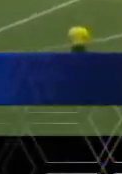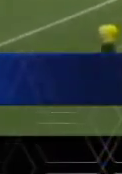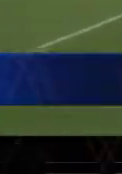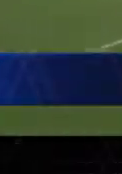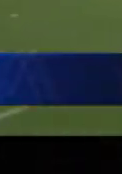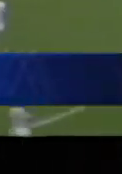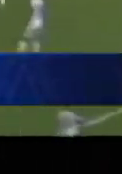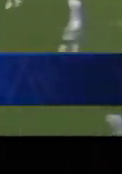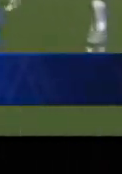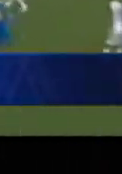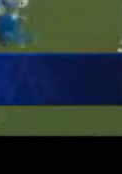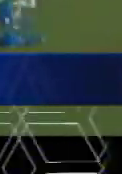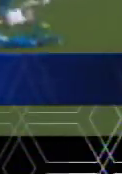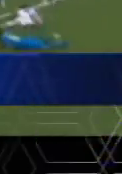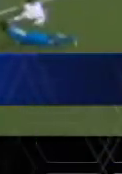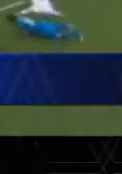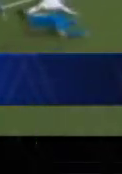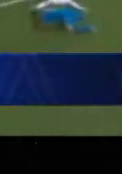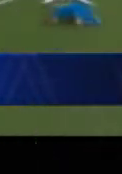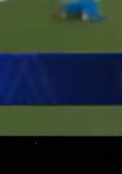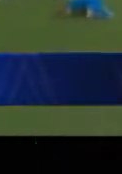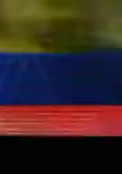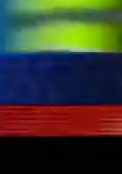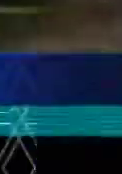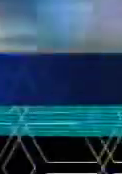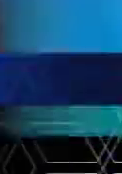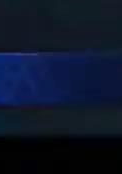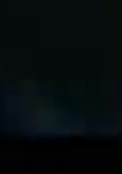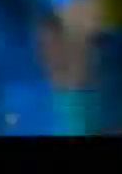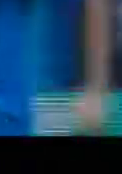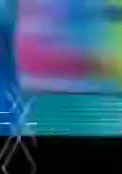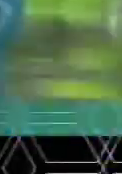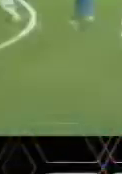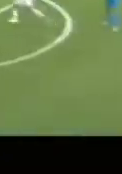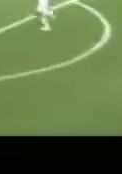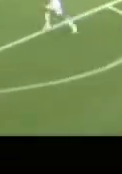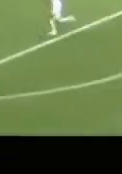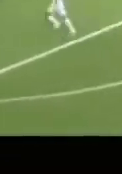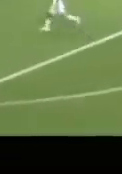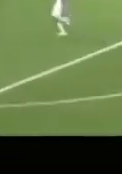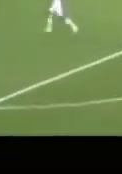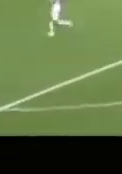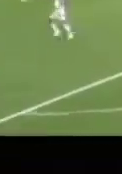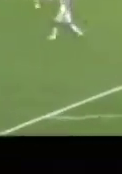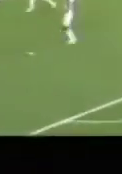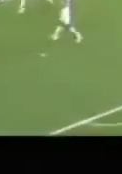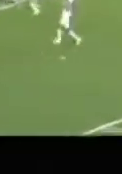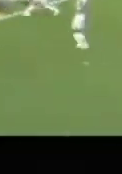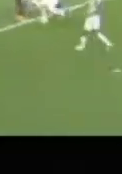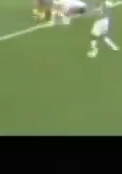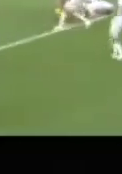triunfo en prórroga brasil se reivindica y vence a costa rica